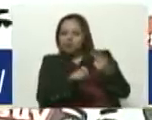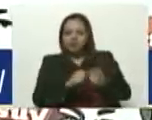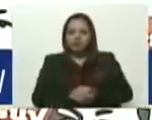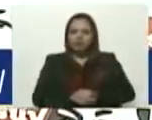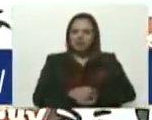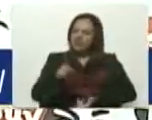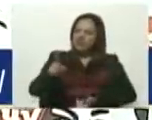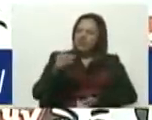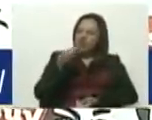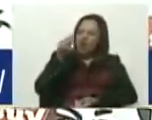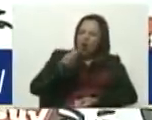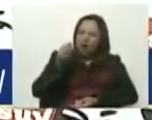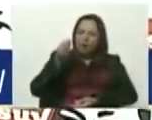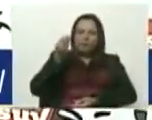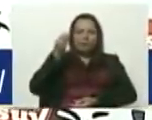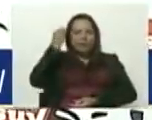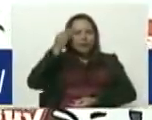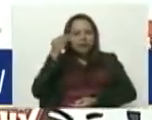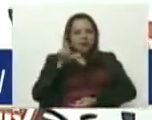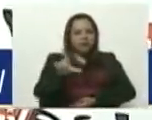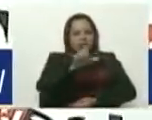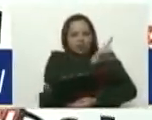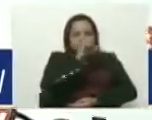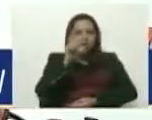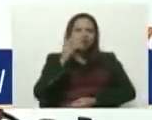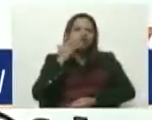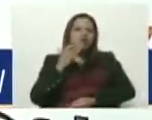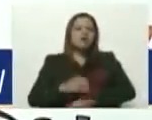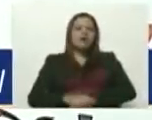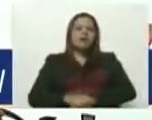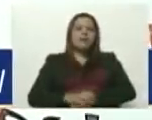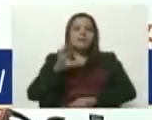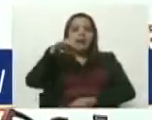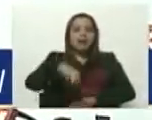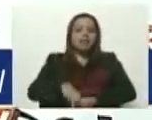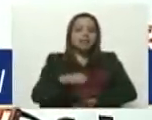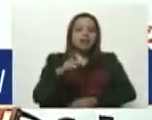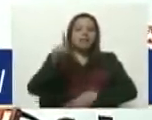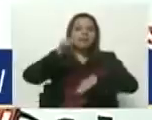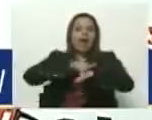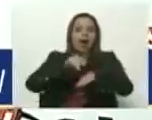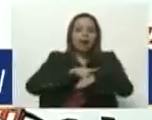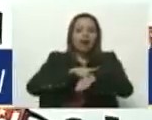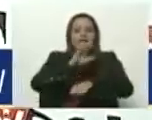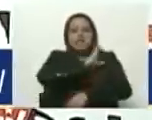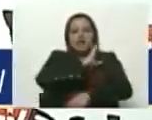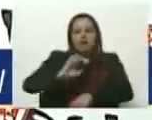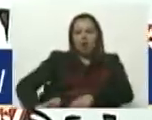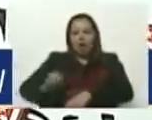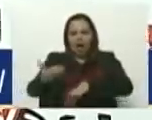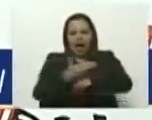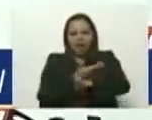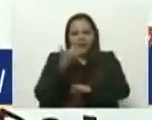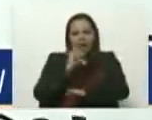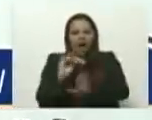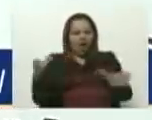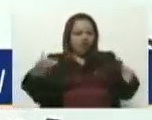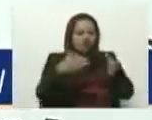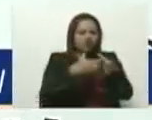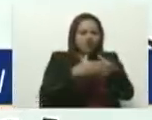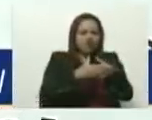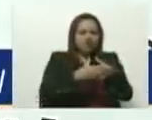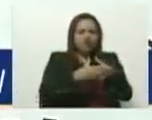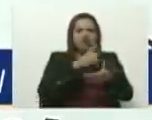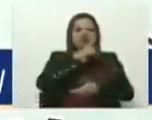califica el partido socialista unido de venezuela que países como paraguay el salvador entre otros que pertenecieron algún momento de esa organización